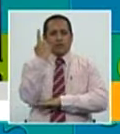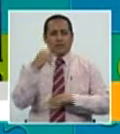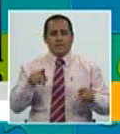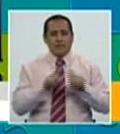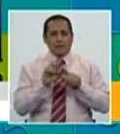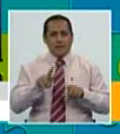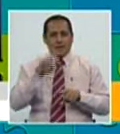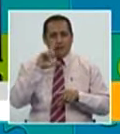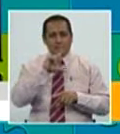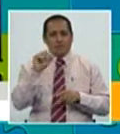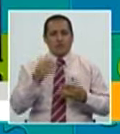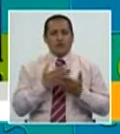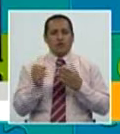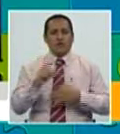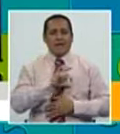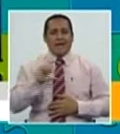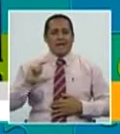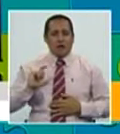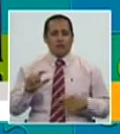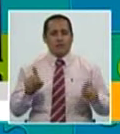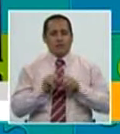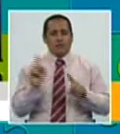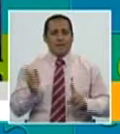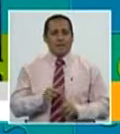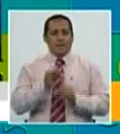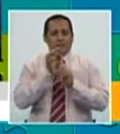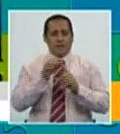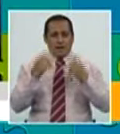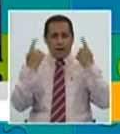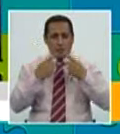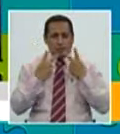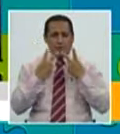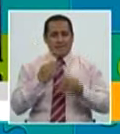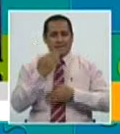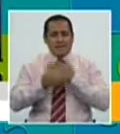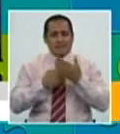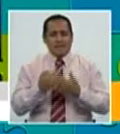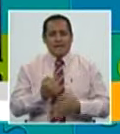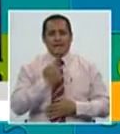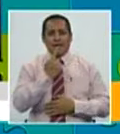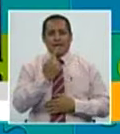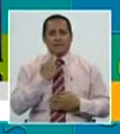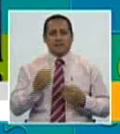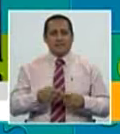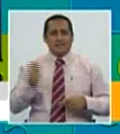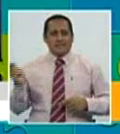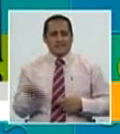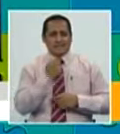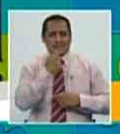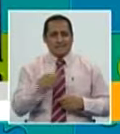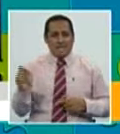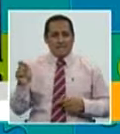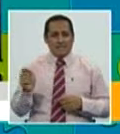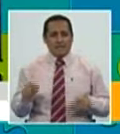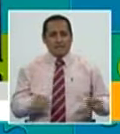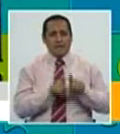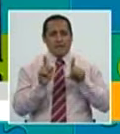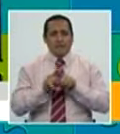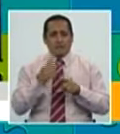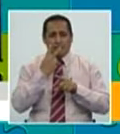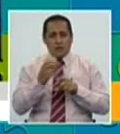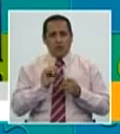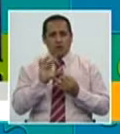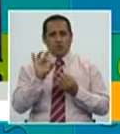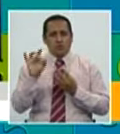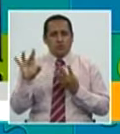Nacional y la Villa Deportiva de la región Callao. Las principales disciplinas que se desarrollarán son tenis de mesa y campo,